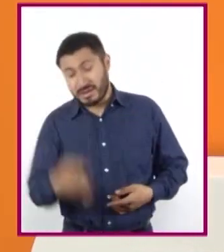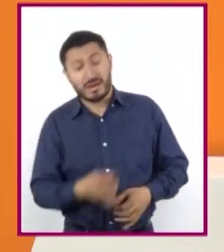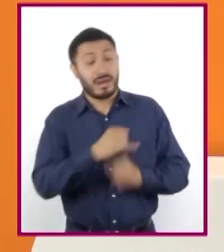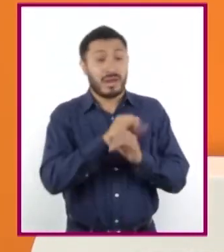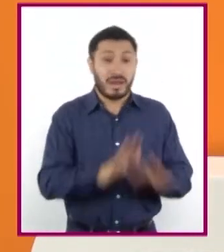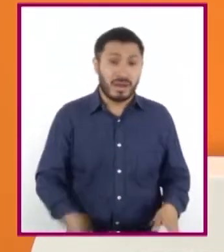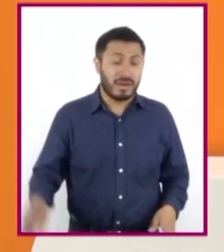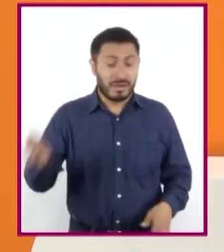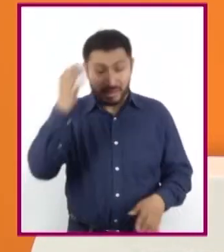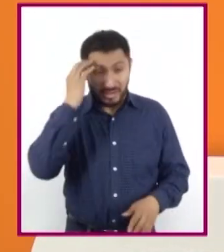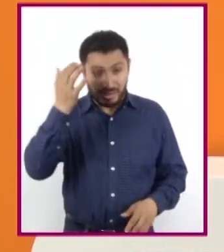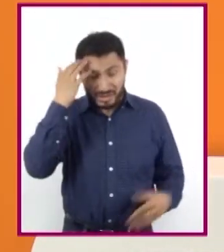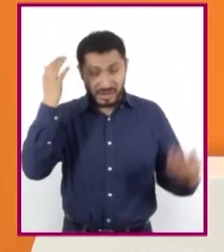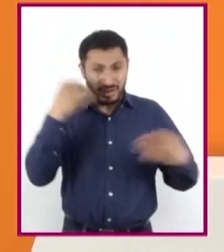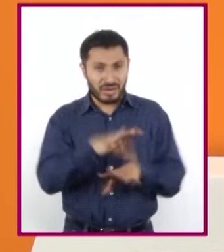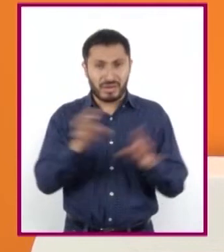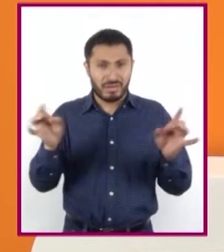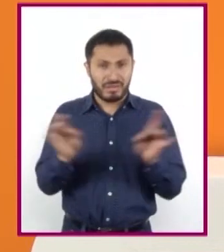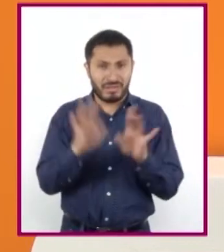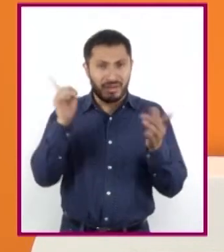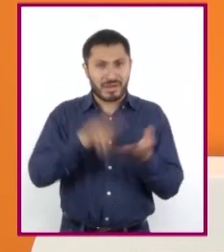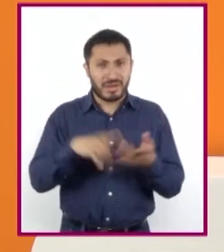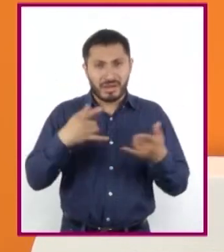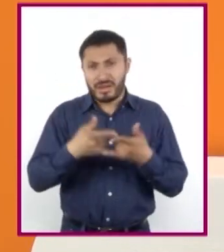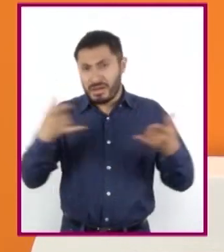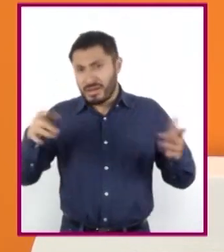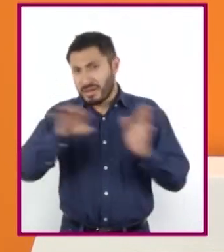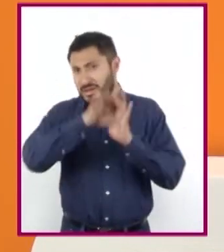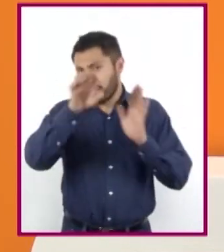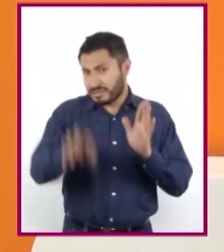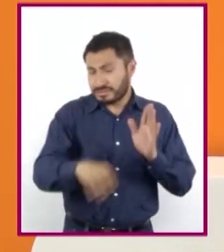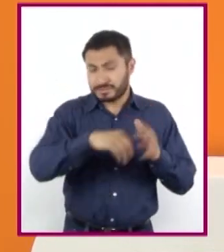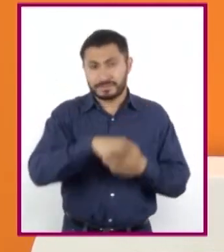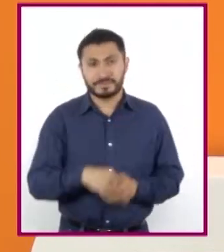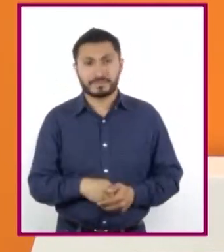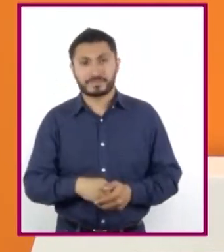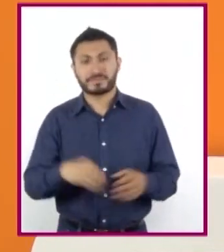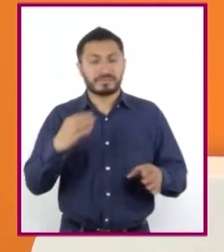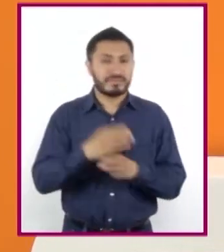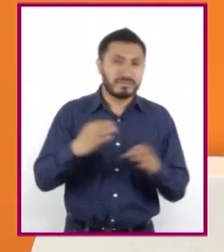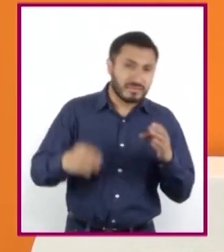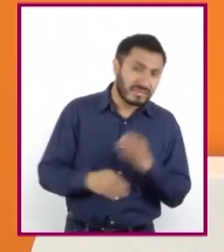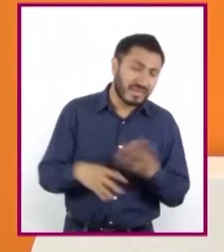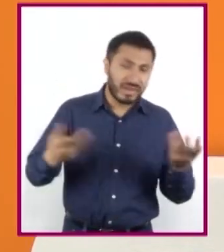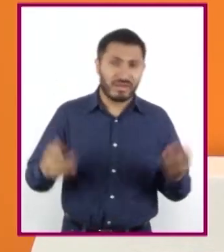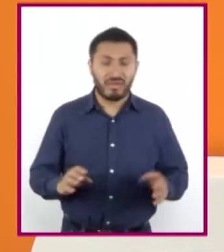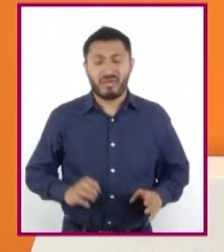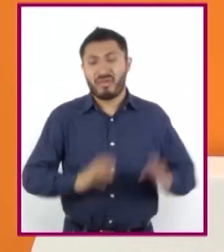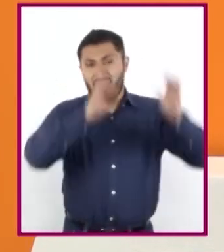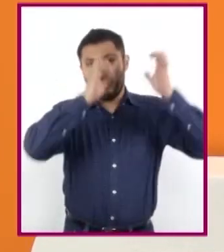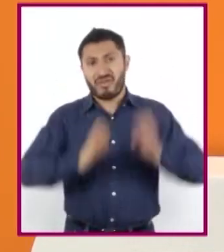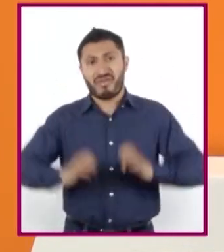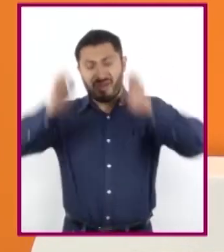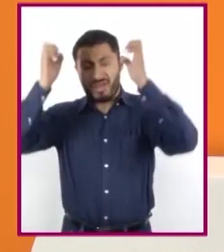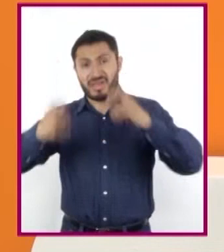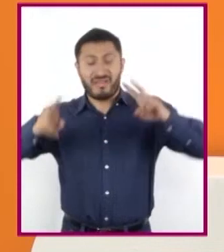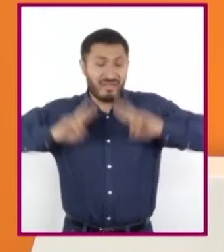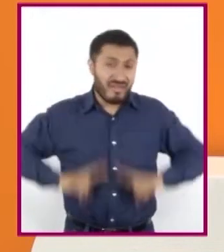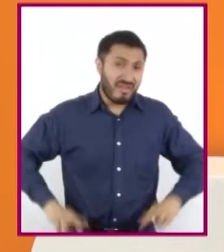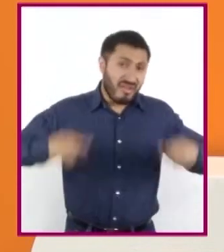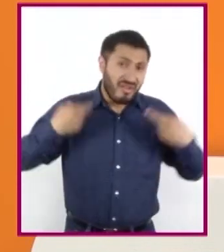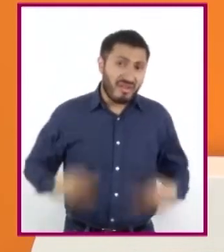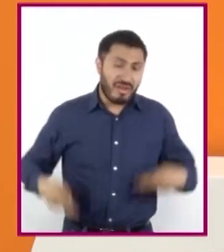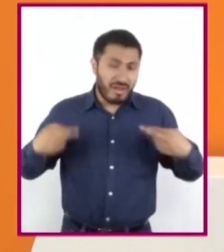sobre acontecimientos históricos. Por ejemplo, objetos, edificios,